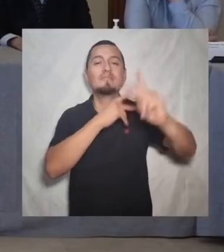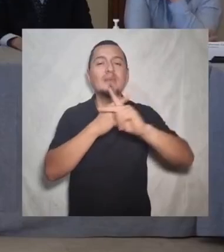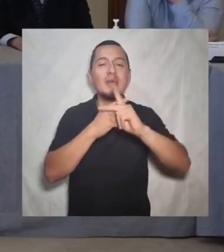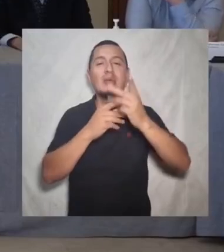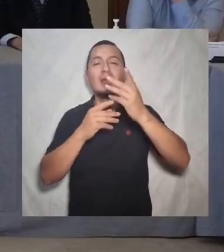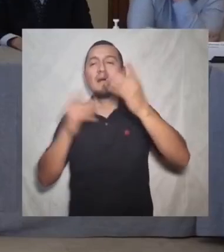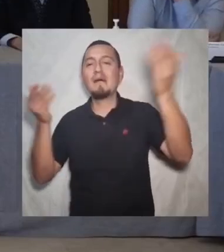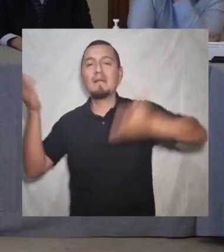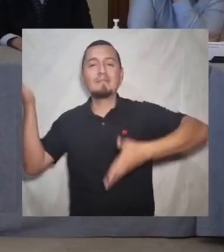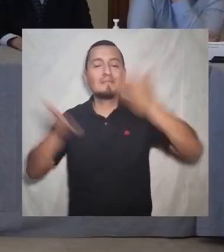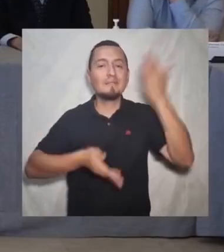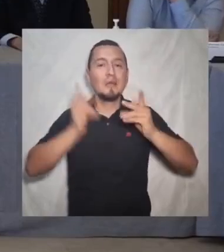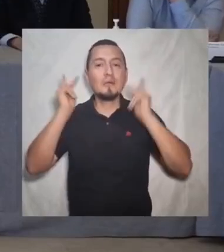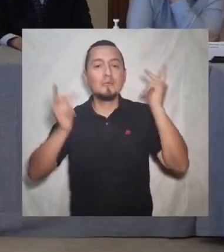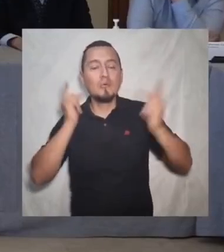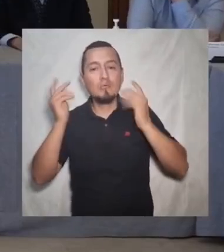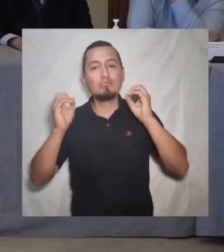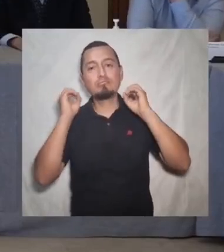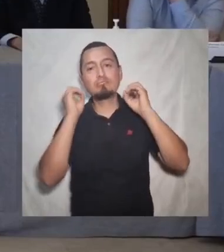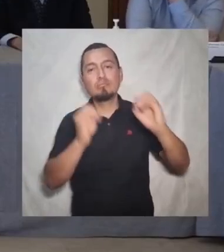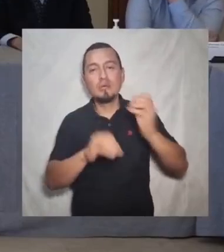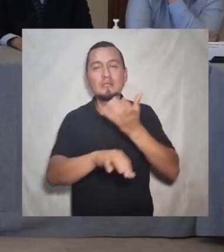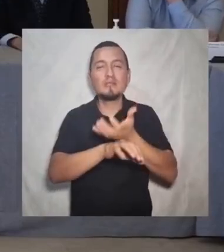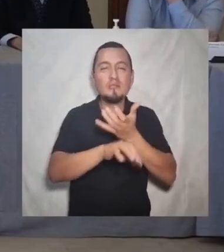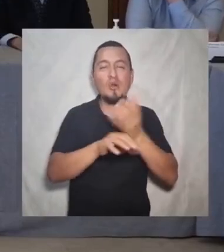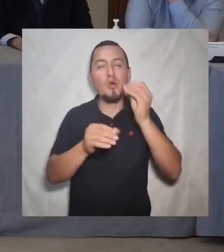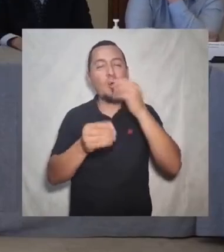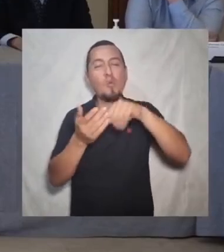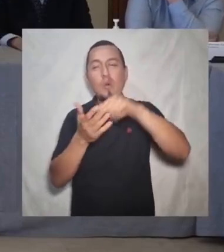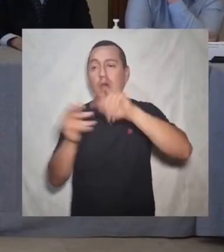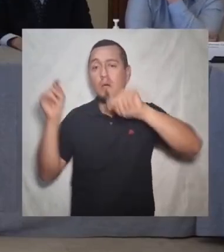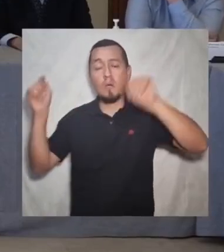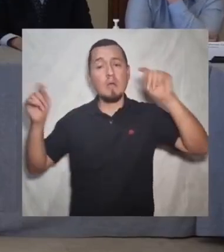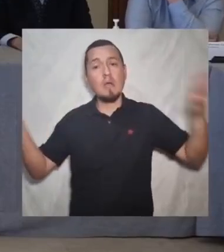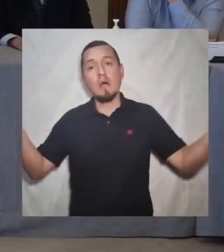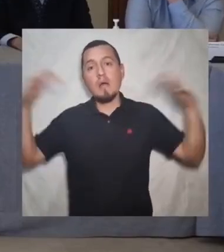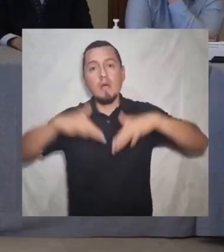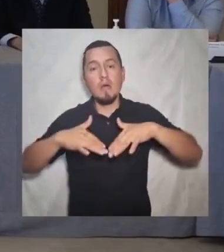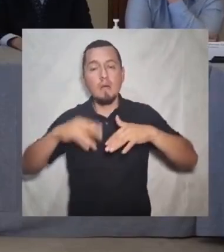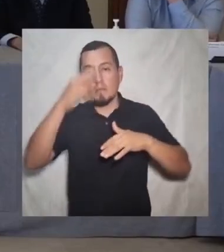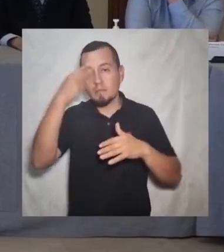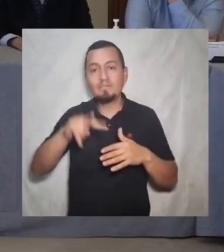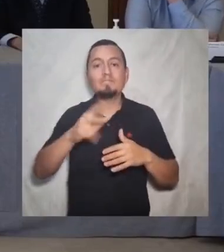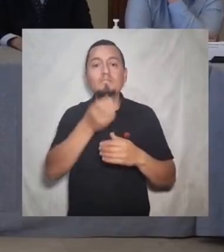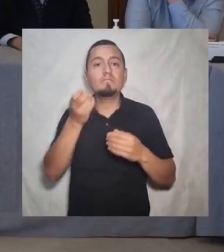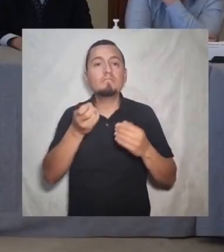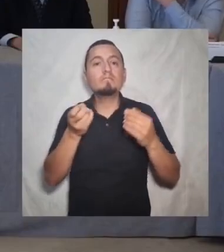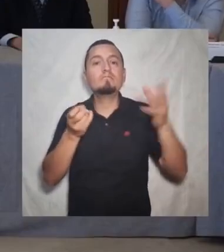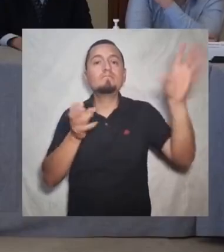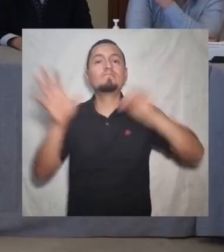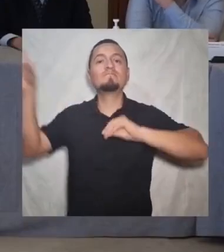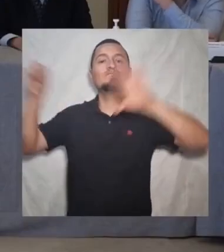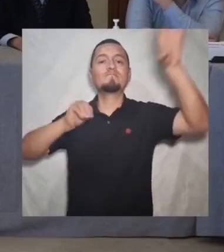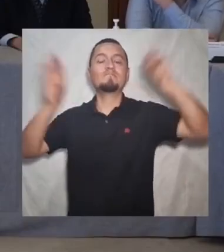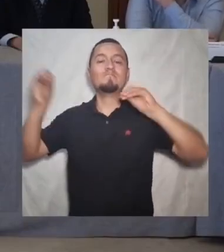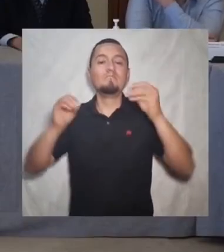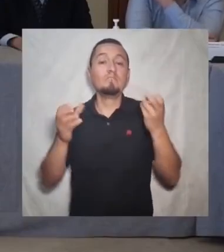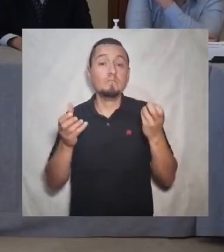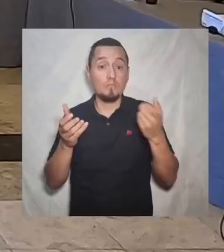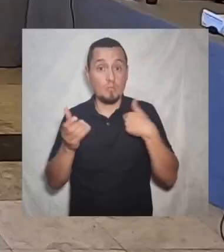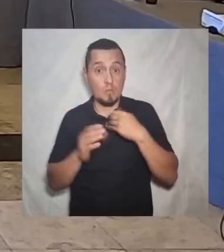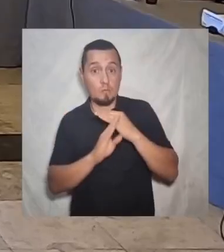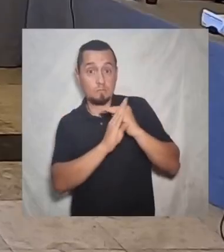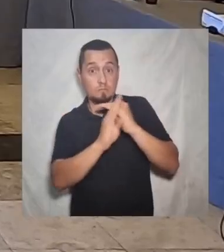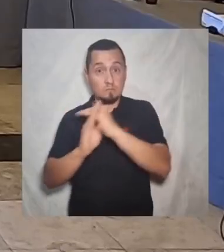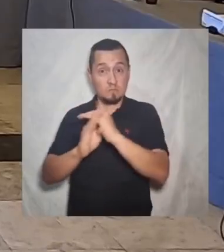y posicionarse en su ambición de ser candidato presidencial por Movimiento Ciudadano o por una coalición opositora